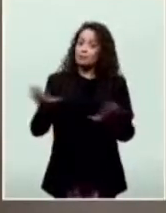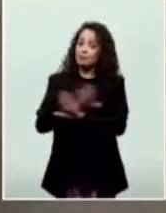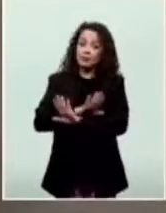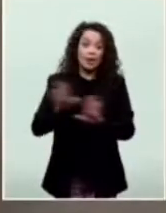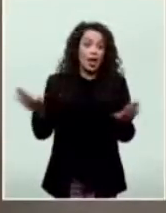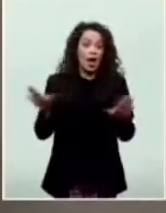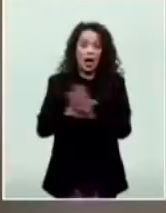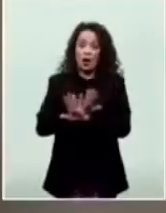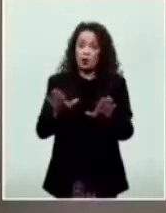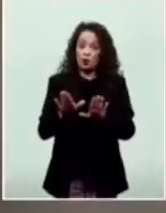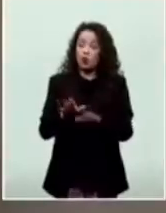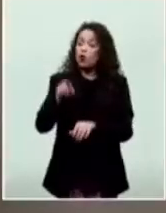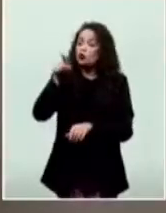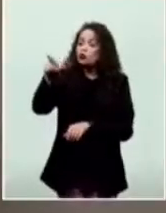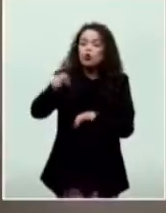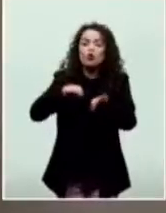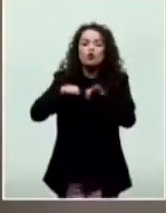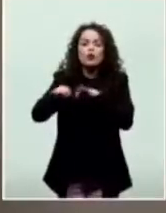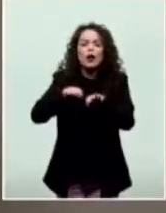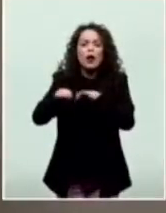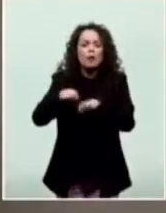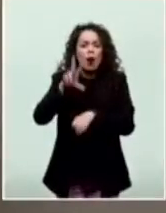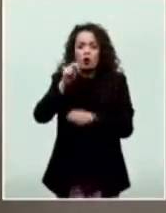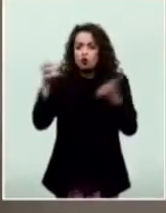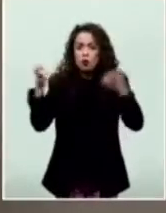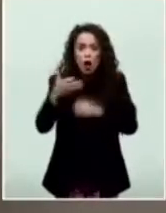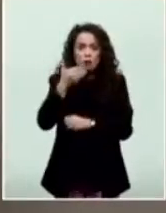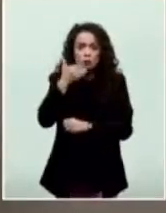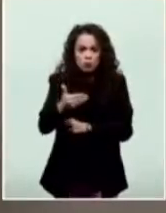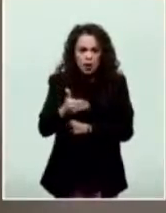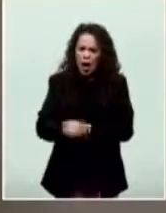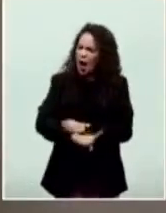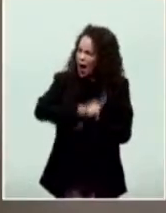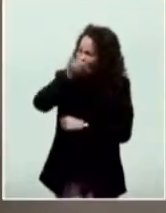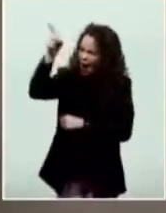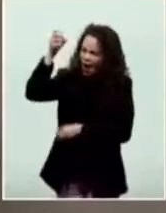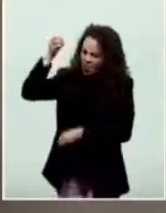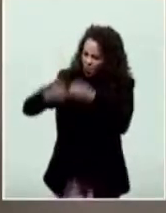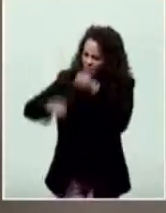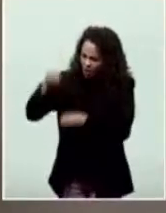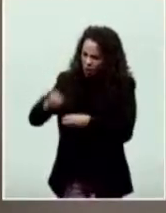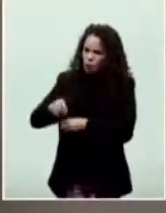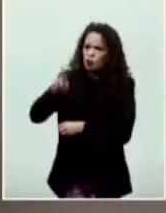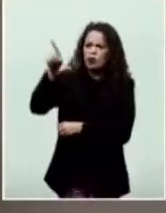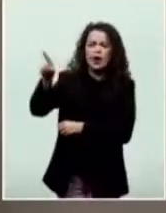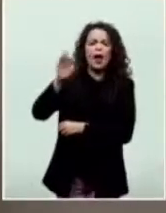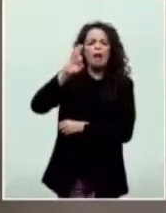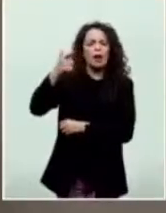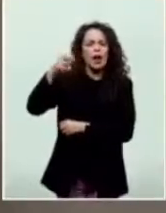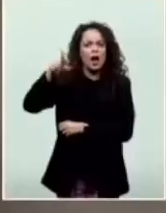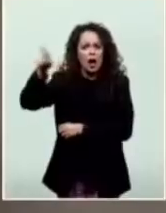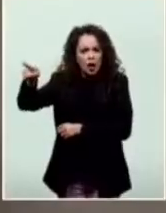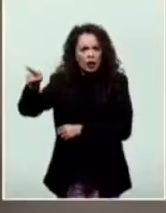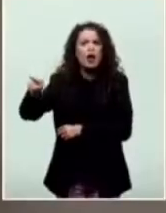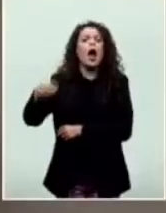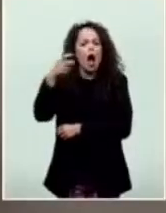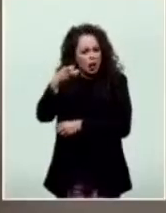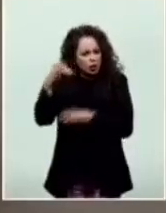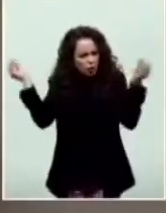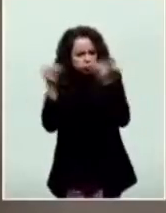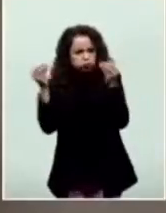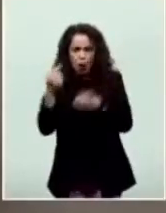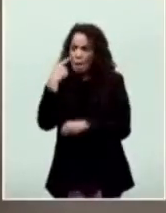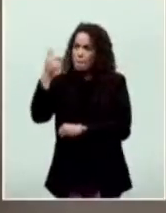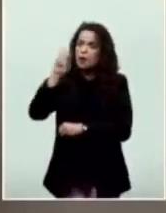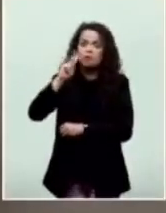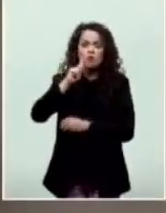su trabajo no es adecuado, que le ganen en los tribunales o en la fiscalía a lo que ellos hacen, pero que no pretendan